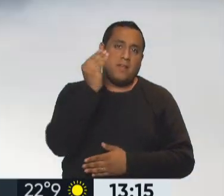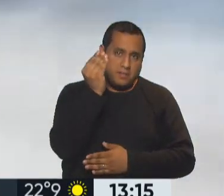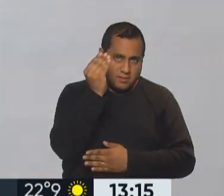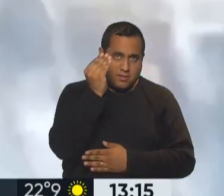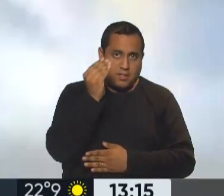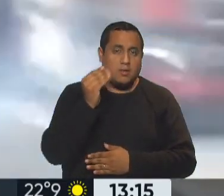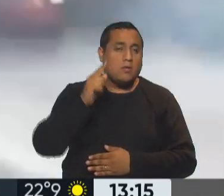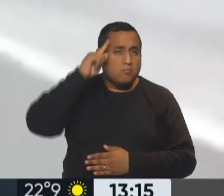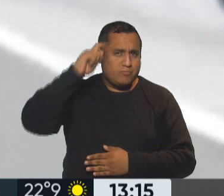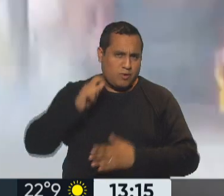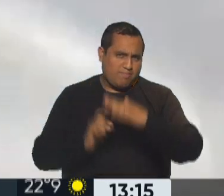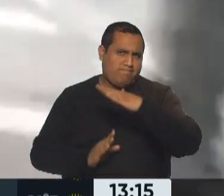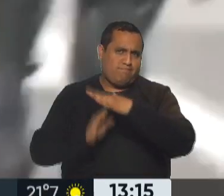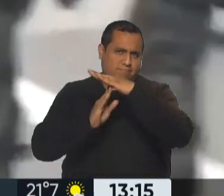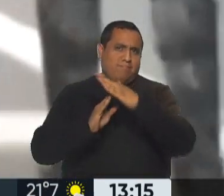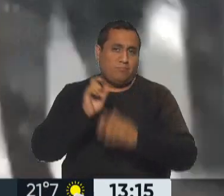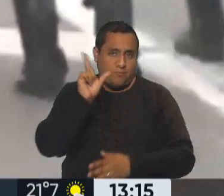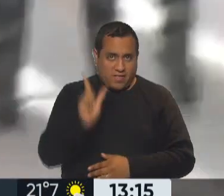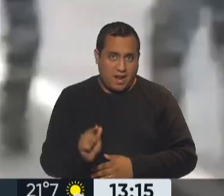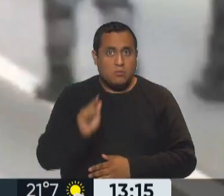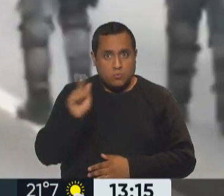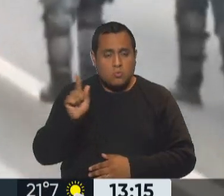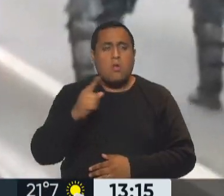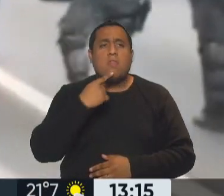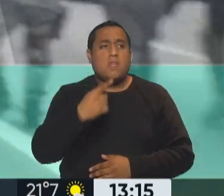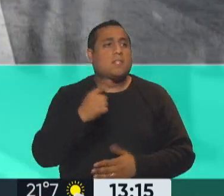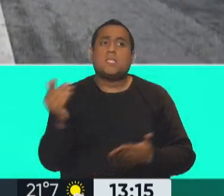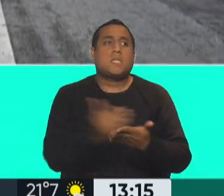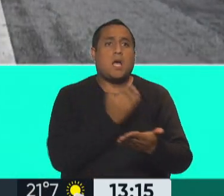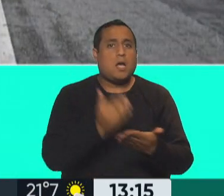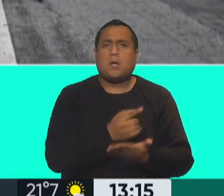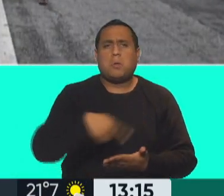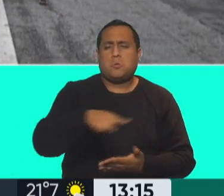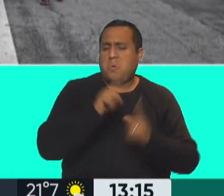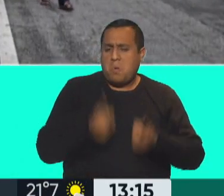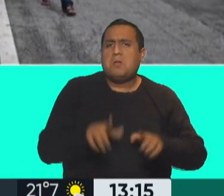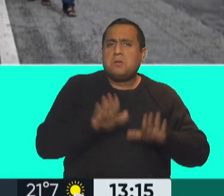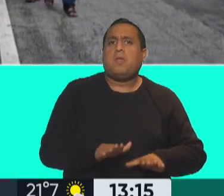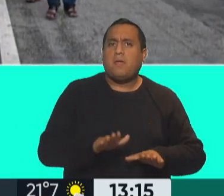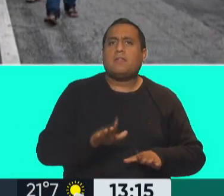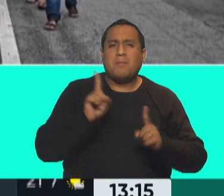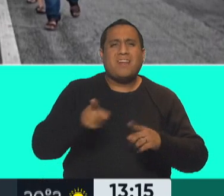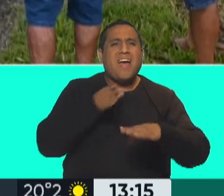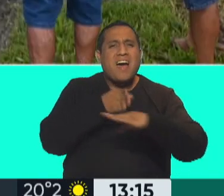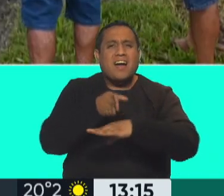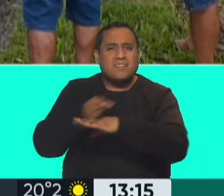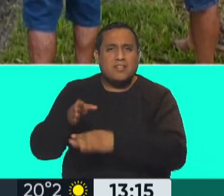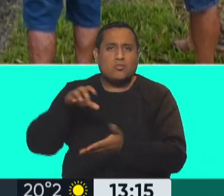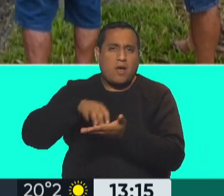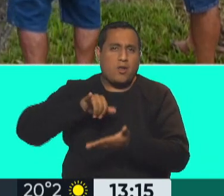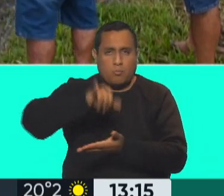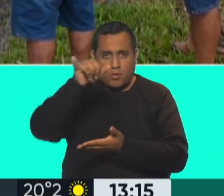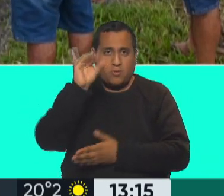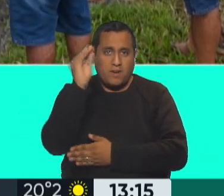Supremo Tribunal Federal que ordenó despejarlos. Y también están cortados los accesos a los principales aeropuertos de Brasil. Esto